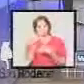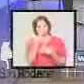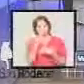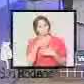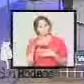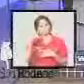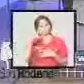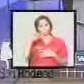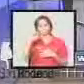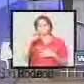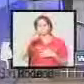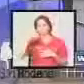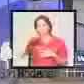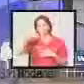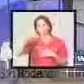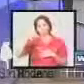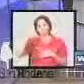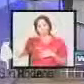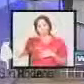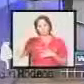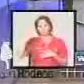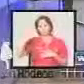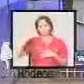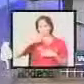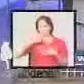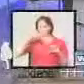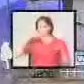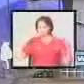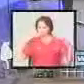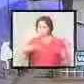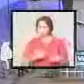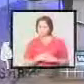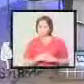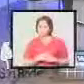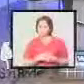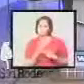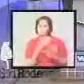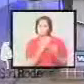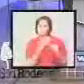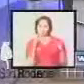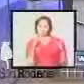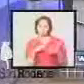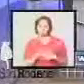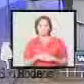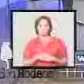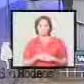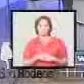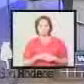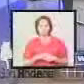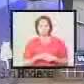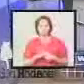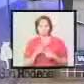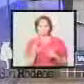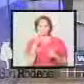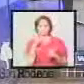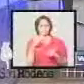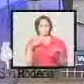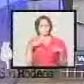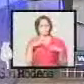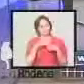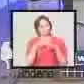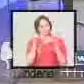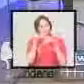Miguel Sánchez en línea, que nos llama de Turrúcar. Muy buenas noches, don Miguel. Buenas noches, señora. Mire, yo quisiera darle una pregunta al